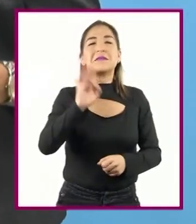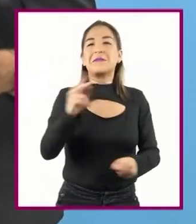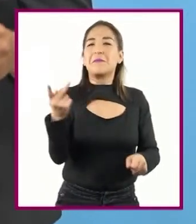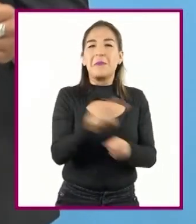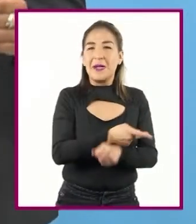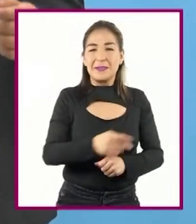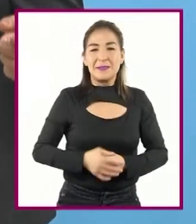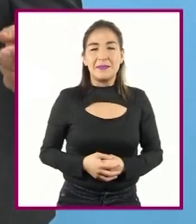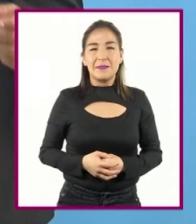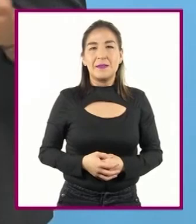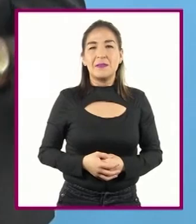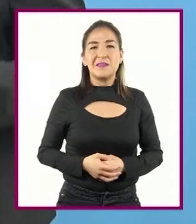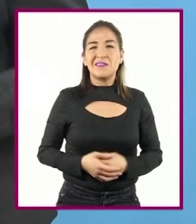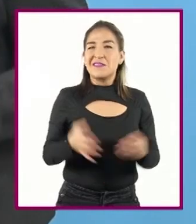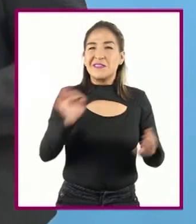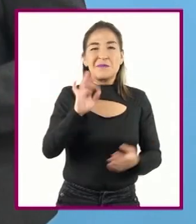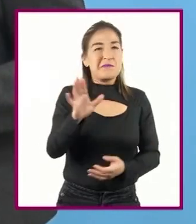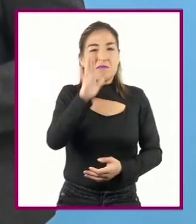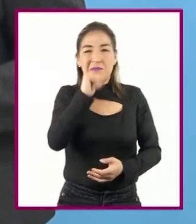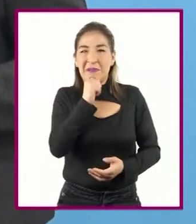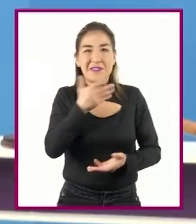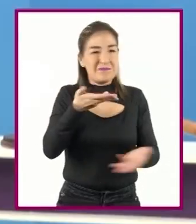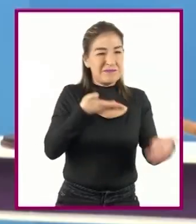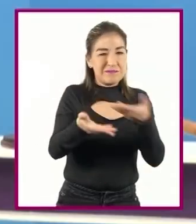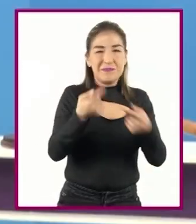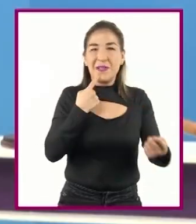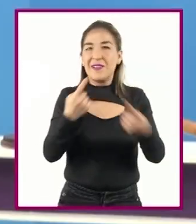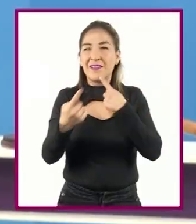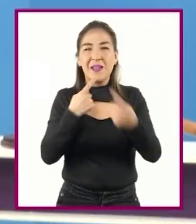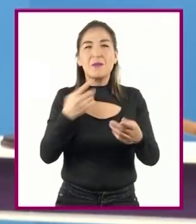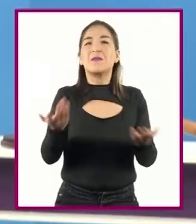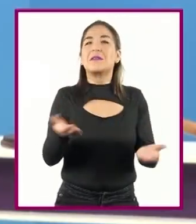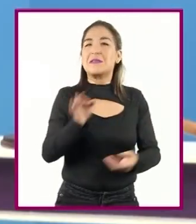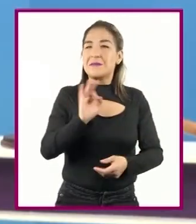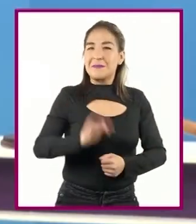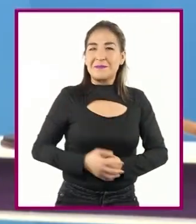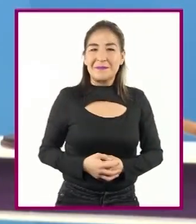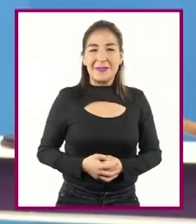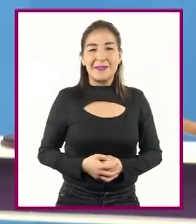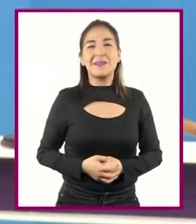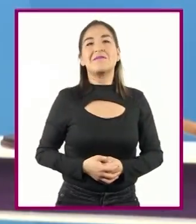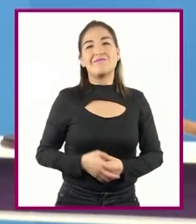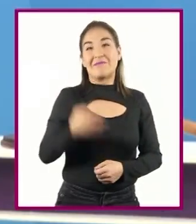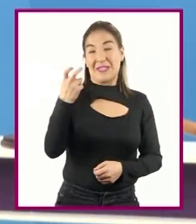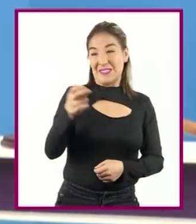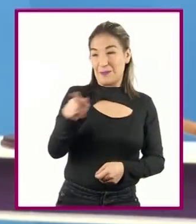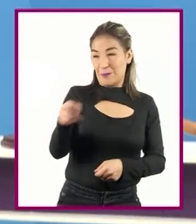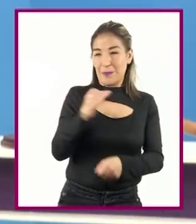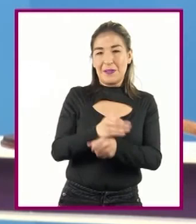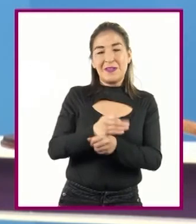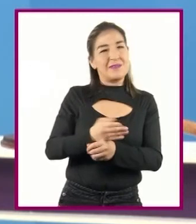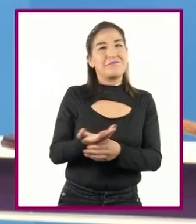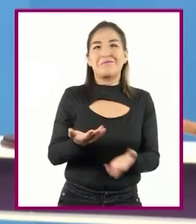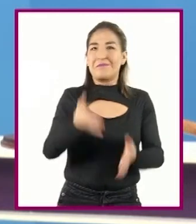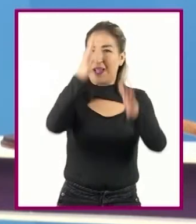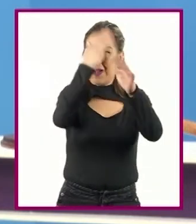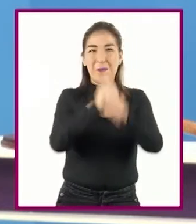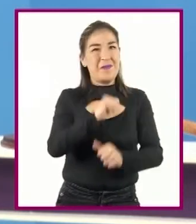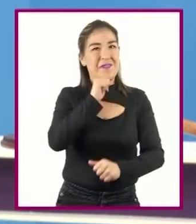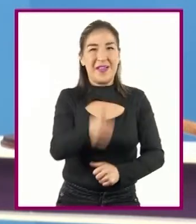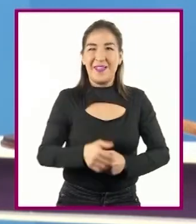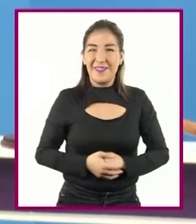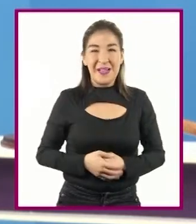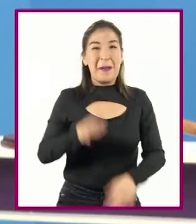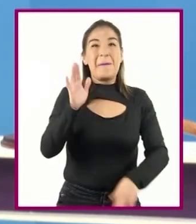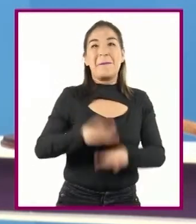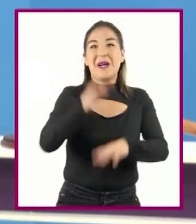no fuésemos capaces de dialogar? Sin duda, viviríamos entre desacuerdos. Habría